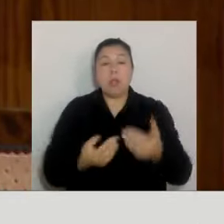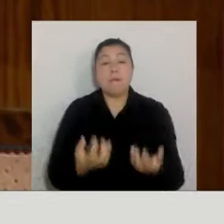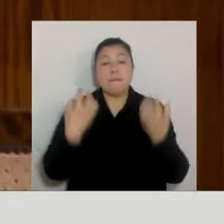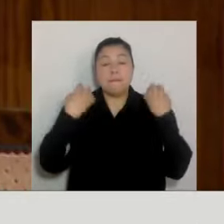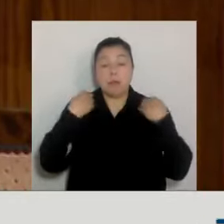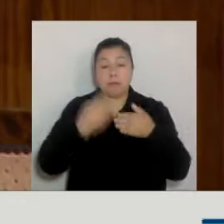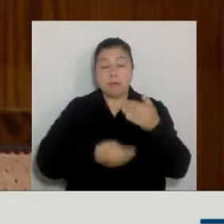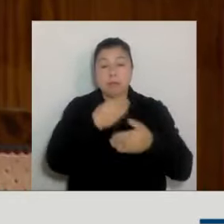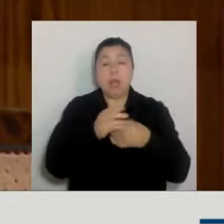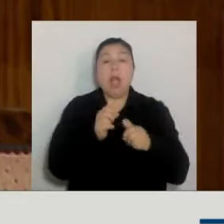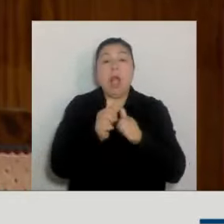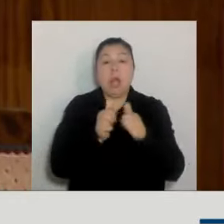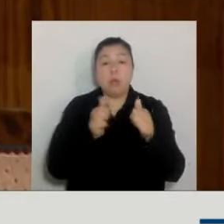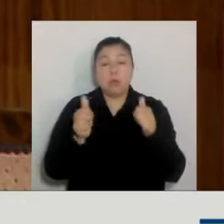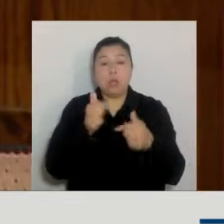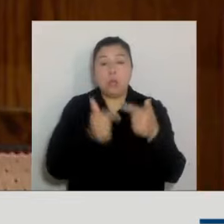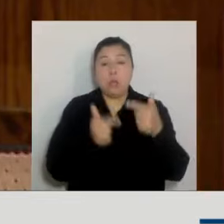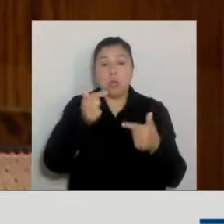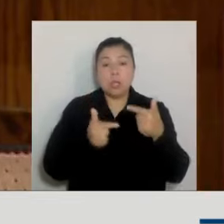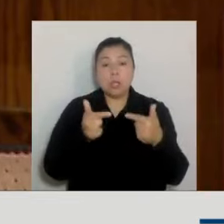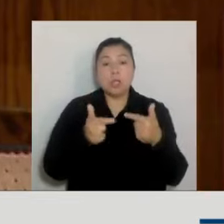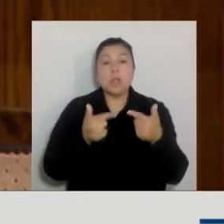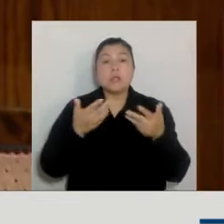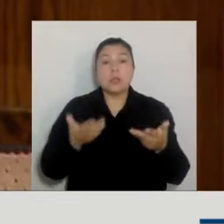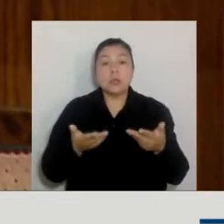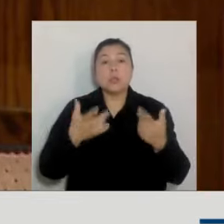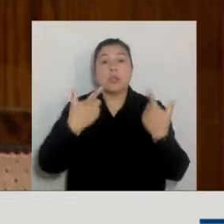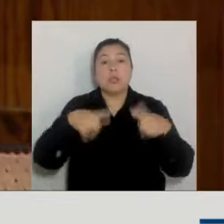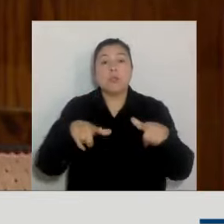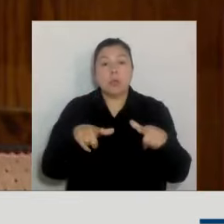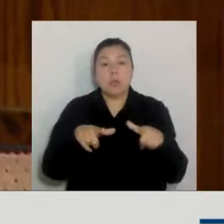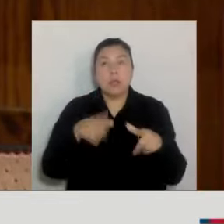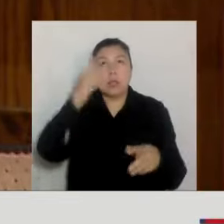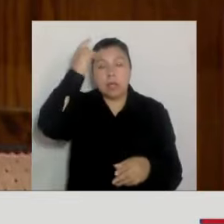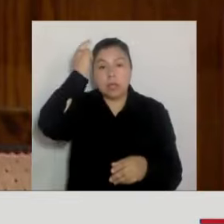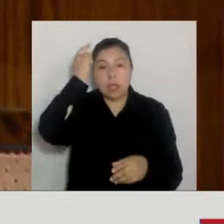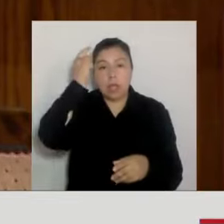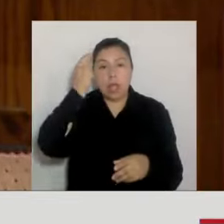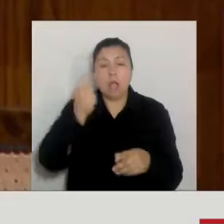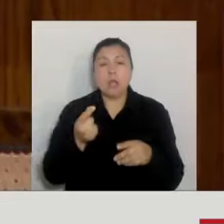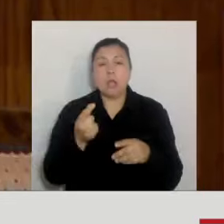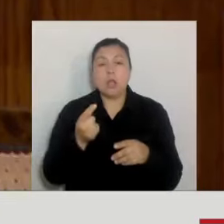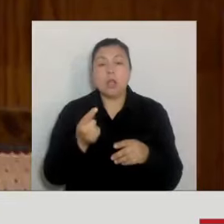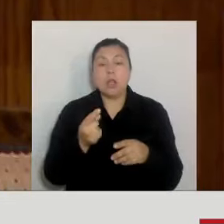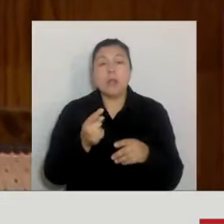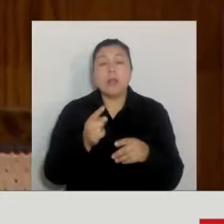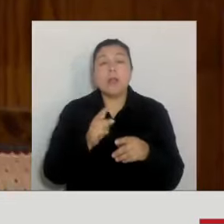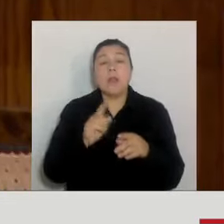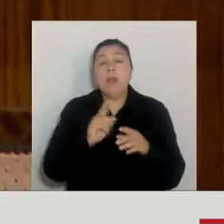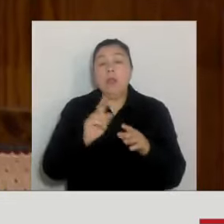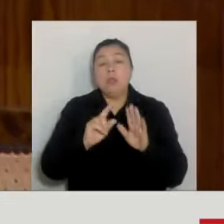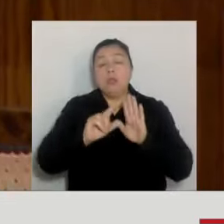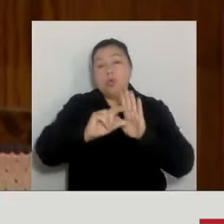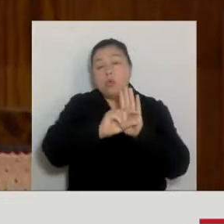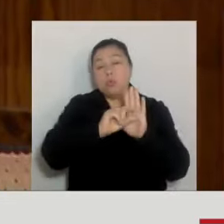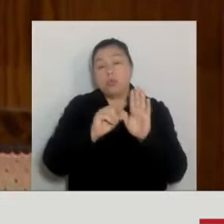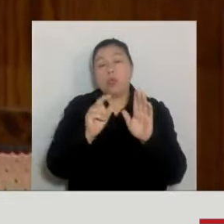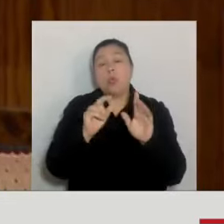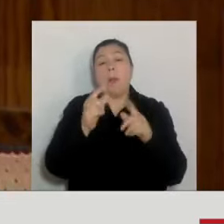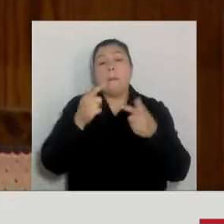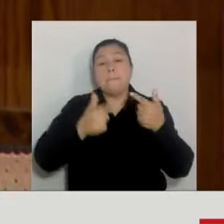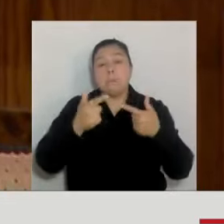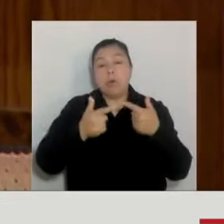autoridades políticas por lo que la agencia que se busca crear no sustituirá las definiciones de política del